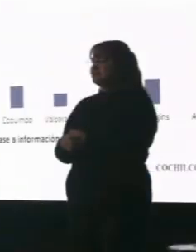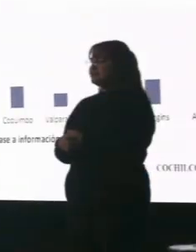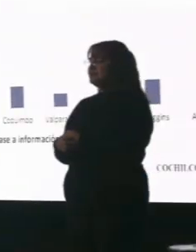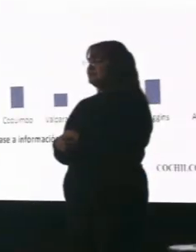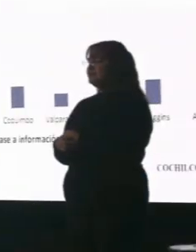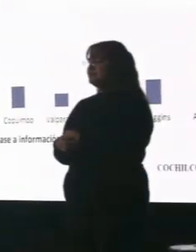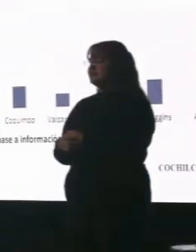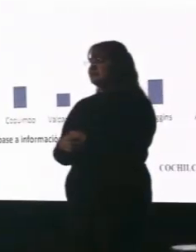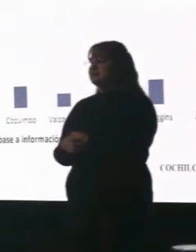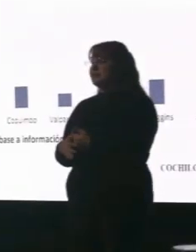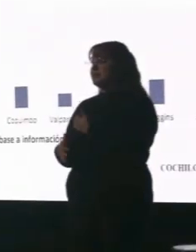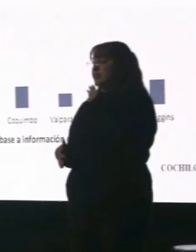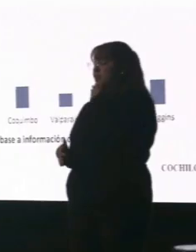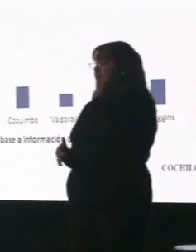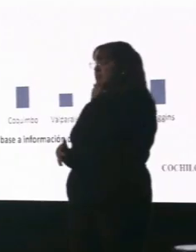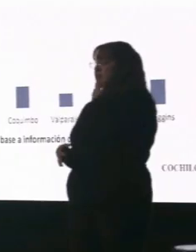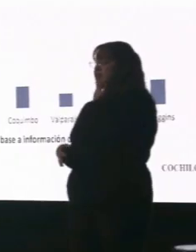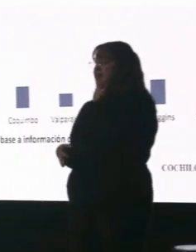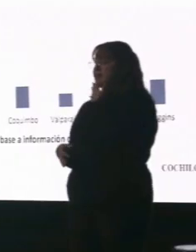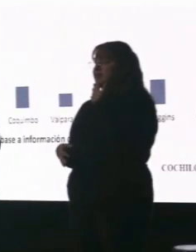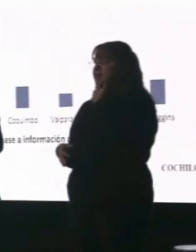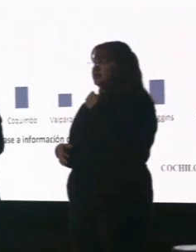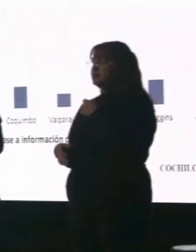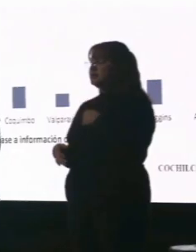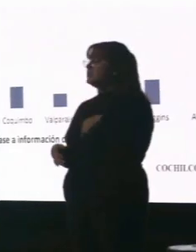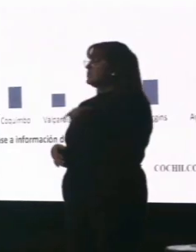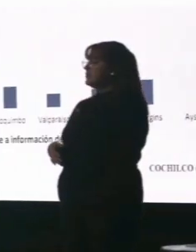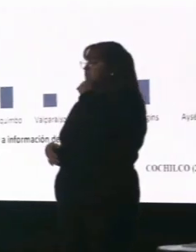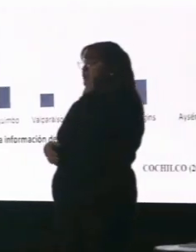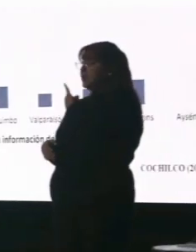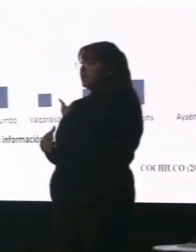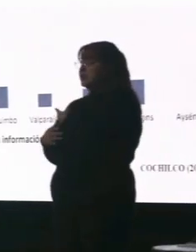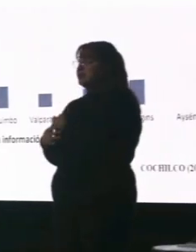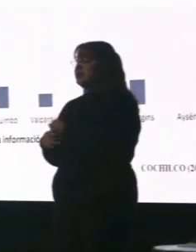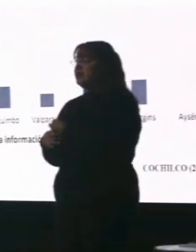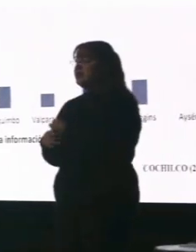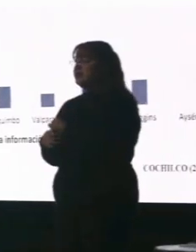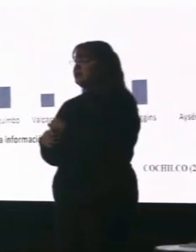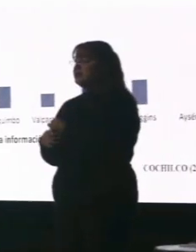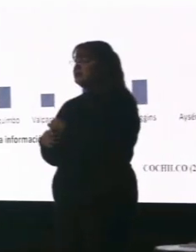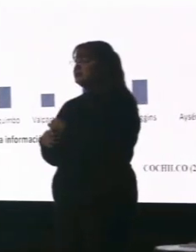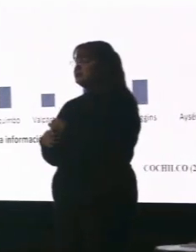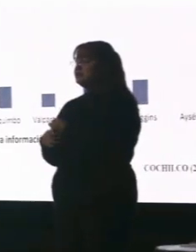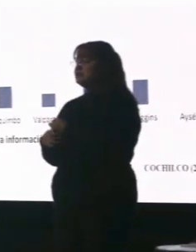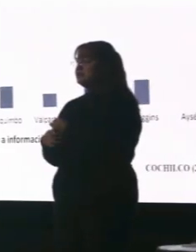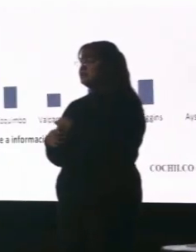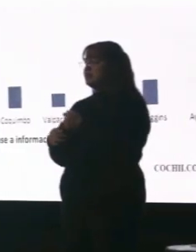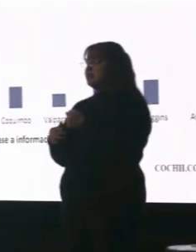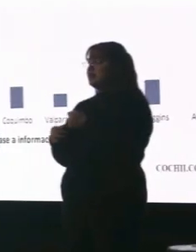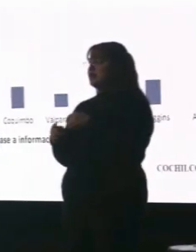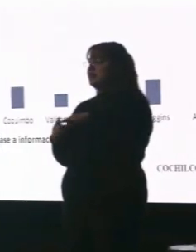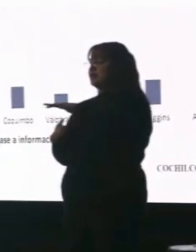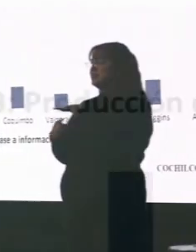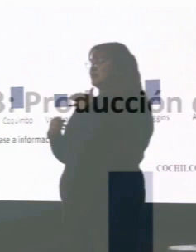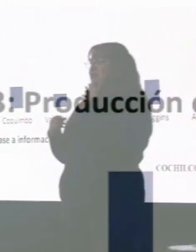Bueno, y también tenemos otro gráfico que podemos ver cómo es la participación de la